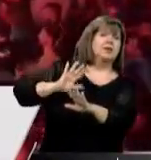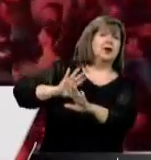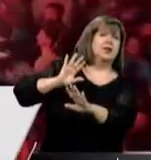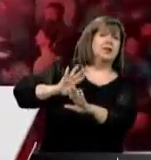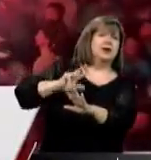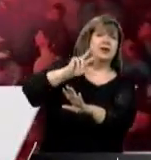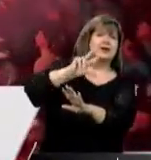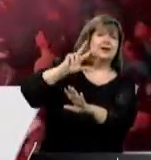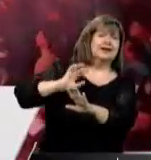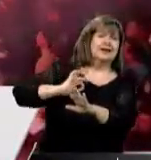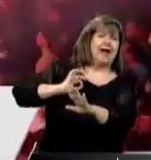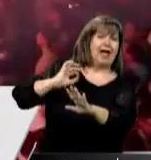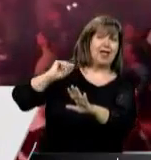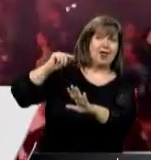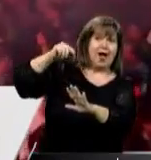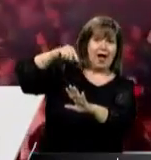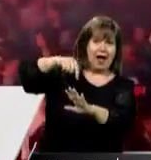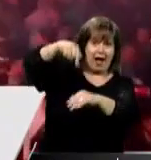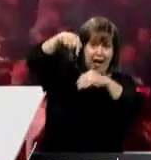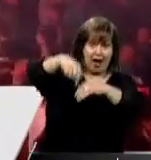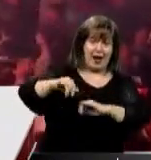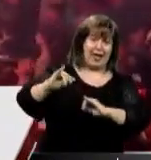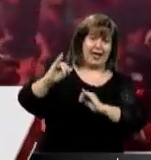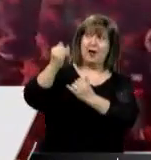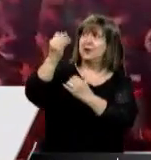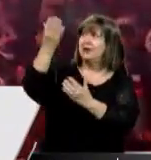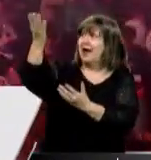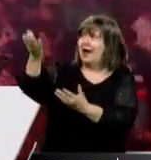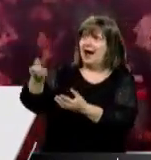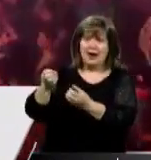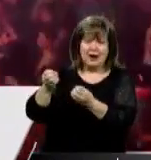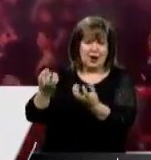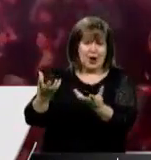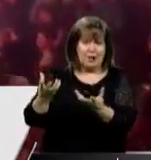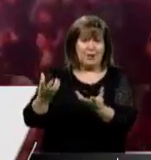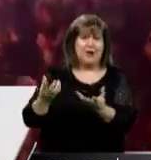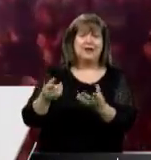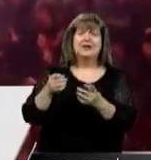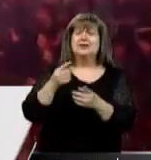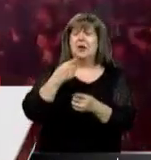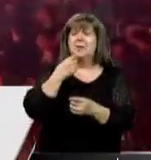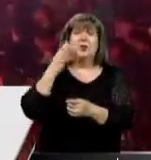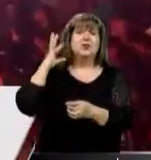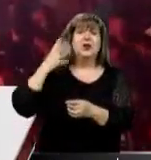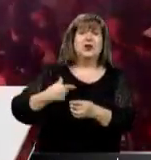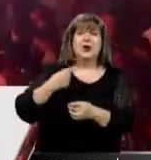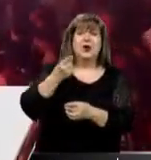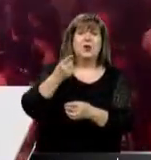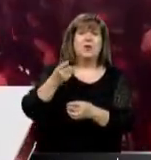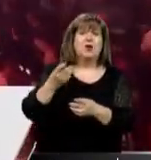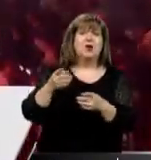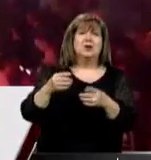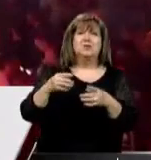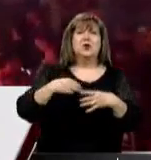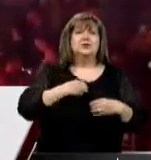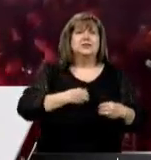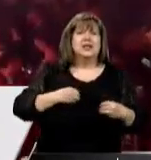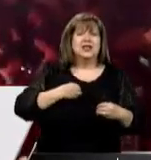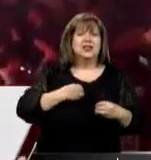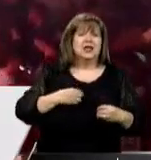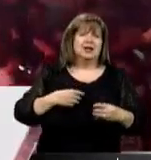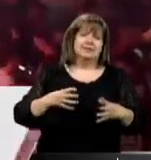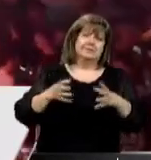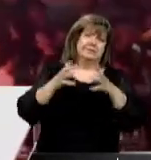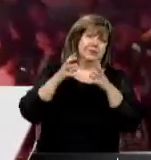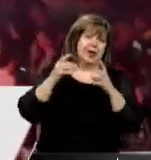y lo enseña y demás, pero bueno. Pero mira lo que es esa euforia. Lo dijo ella. Yo cuando le pregunté cómo son los napolitanos, yo creo que esta palabra los describe tal